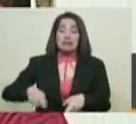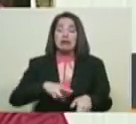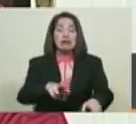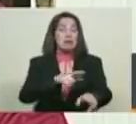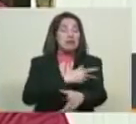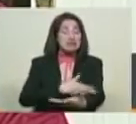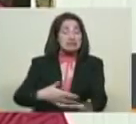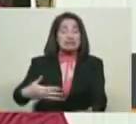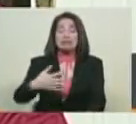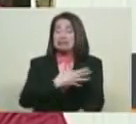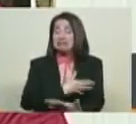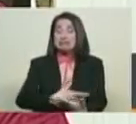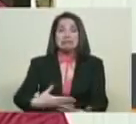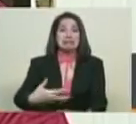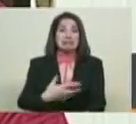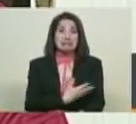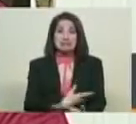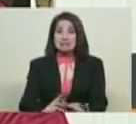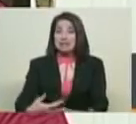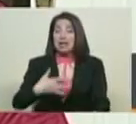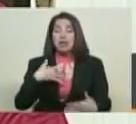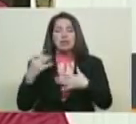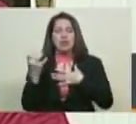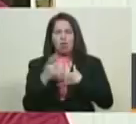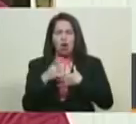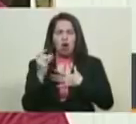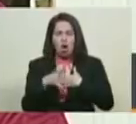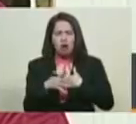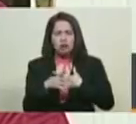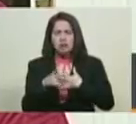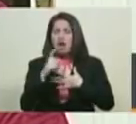sangre, de dolor,